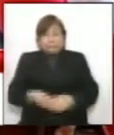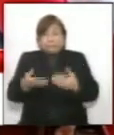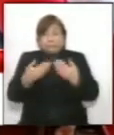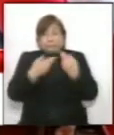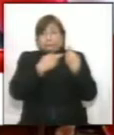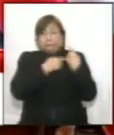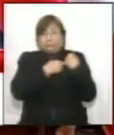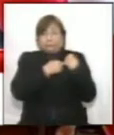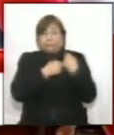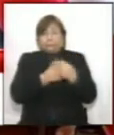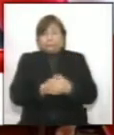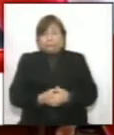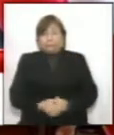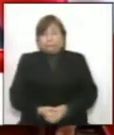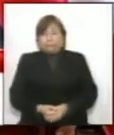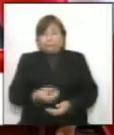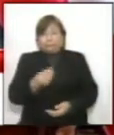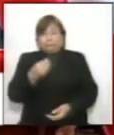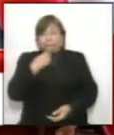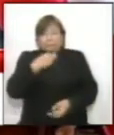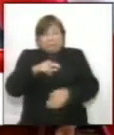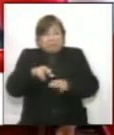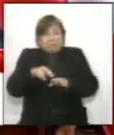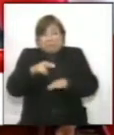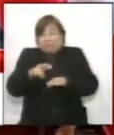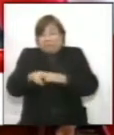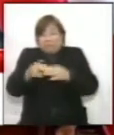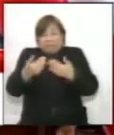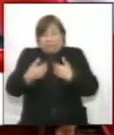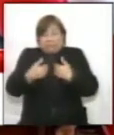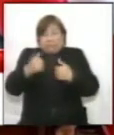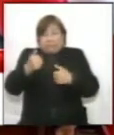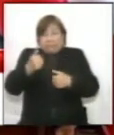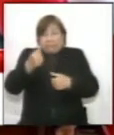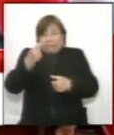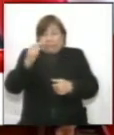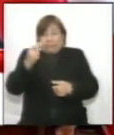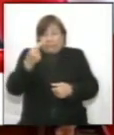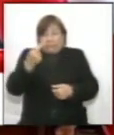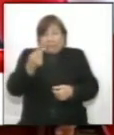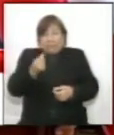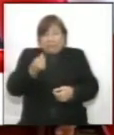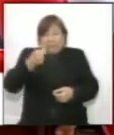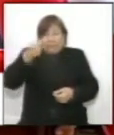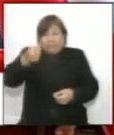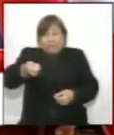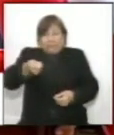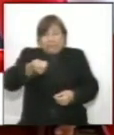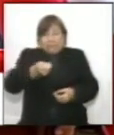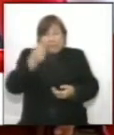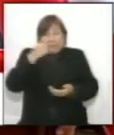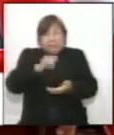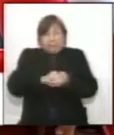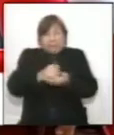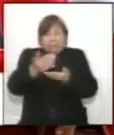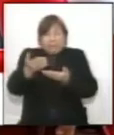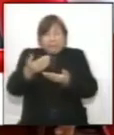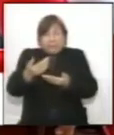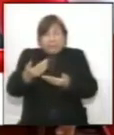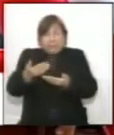responsabilidad, porque es natural, una empresa que tiene 10.000 soles de capital, le vas a dar para que haga